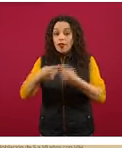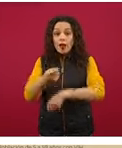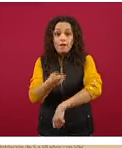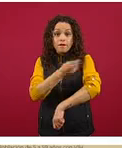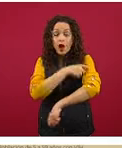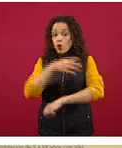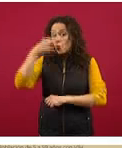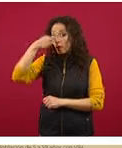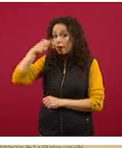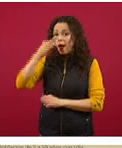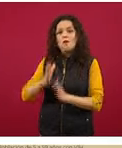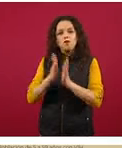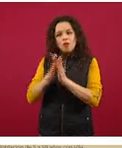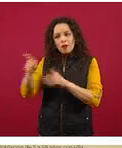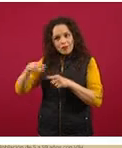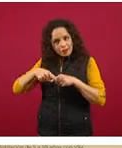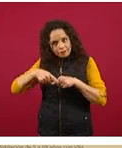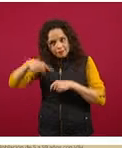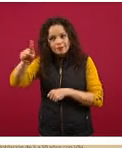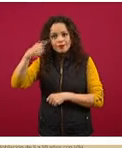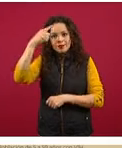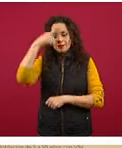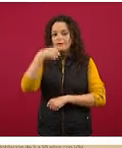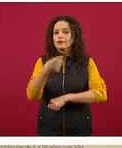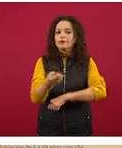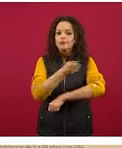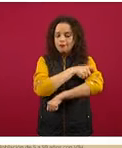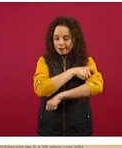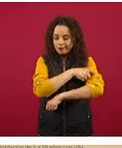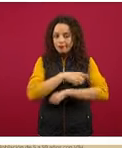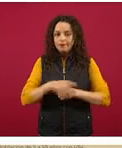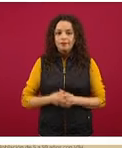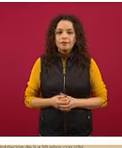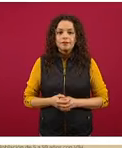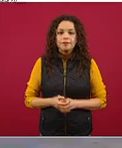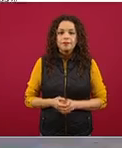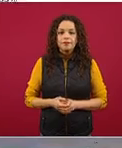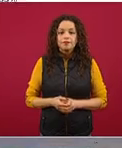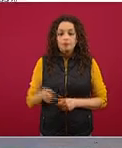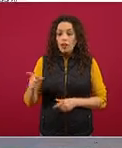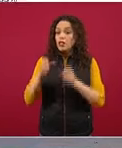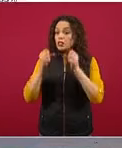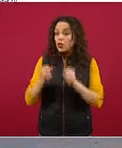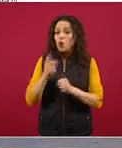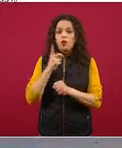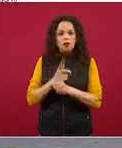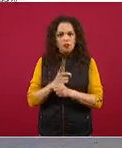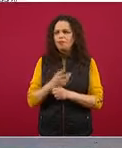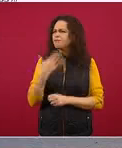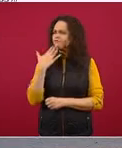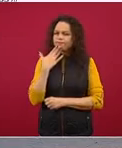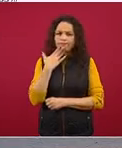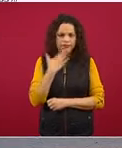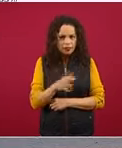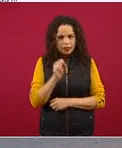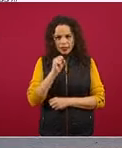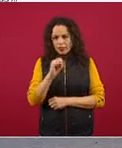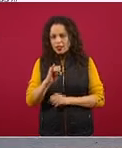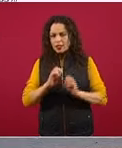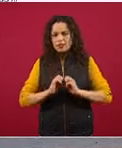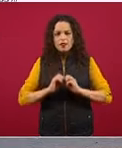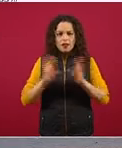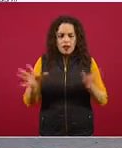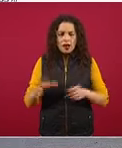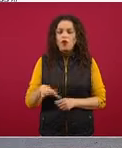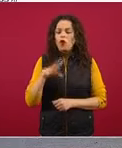influenza a que se vacunen. Es una vacuna que tiene un perfil de seguridad adecuado, es segura, tiene